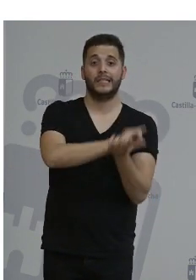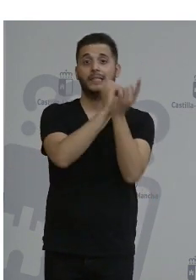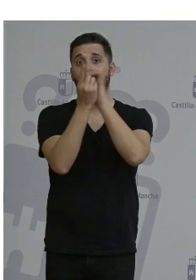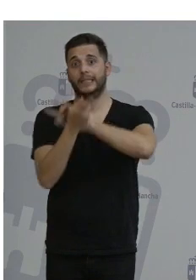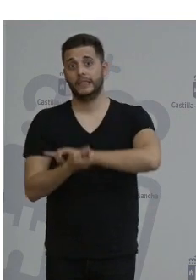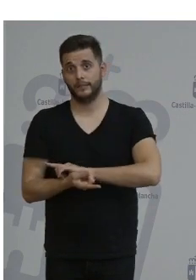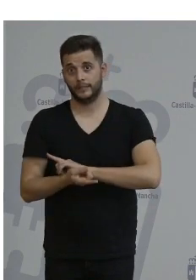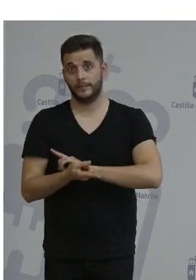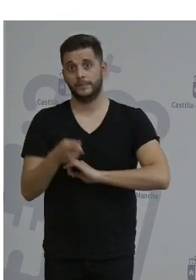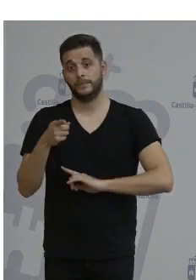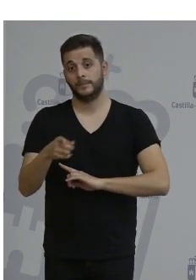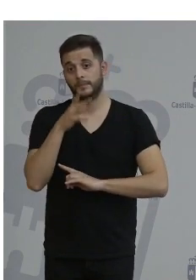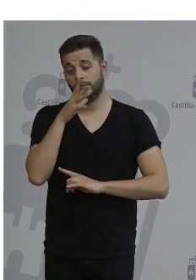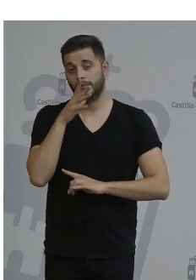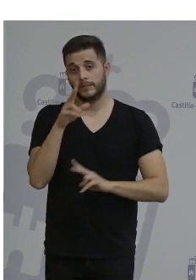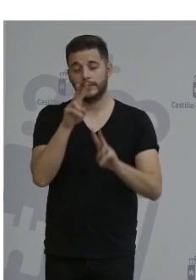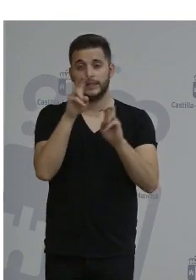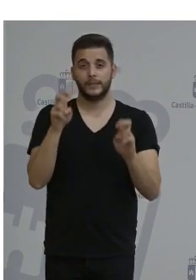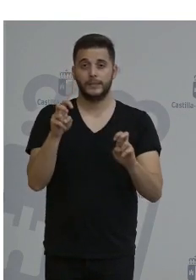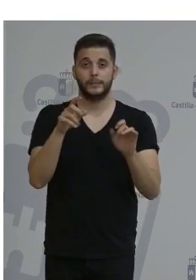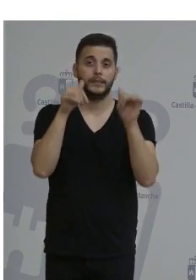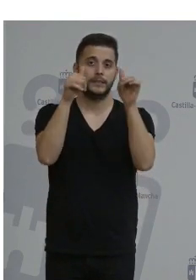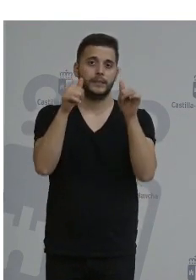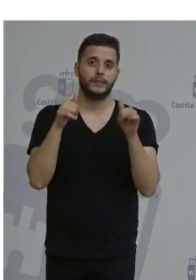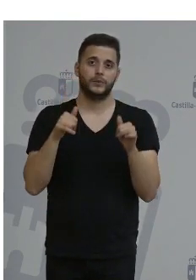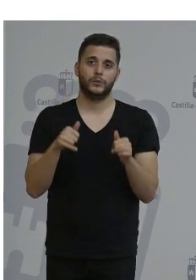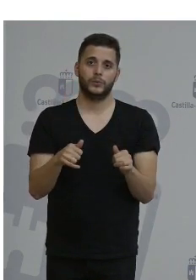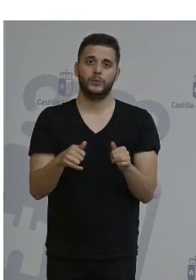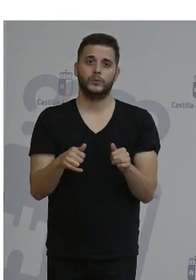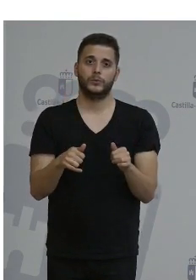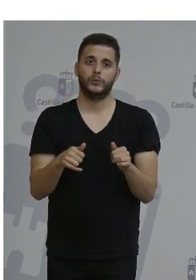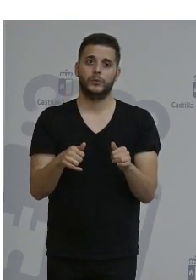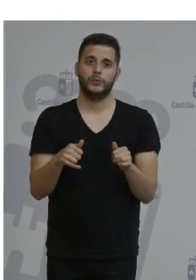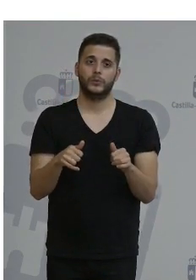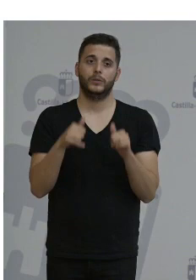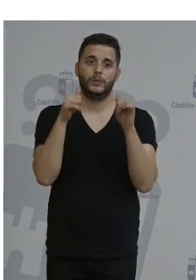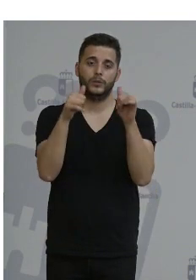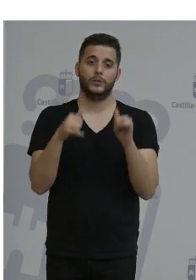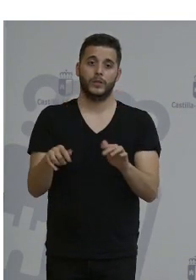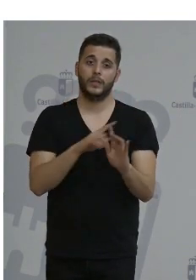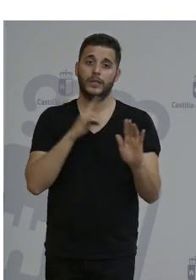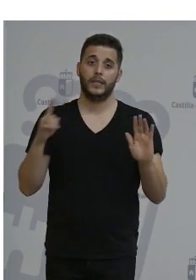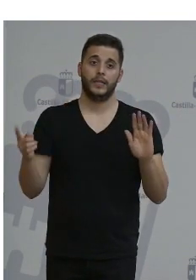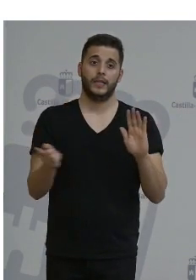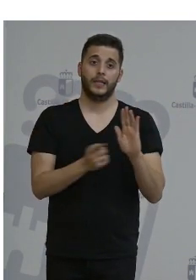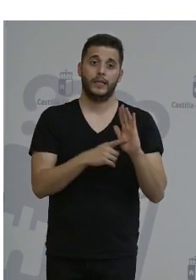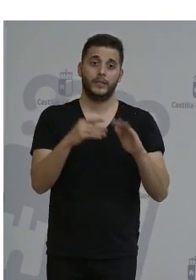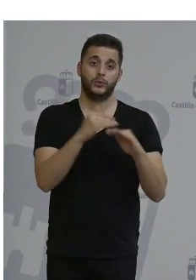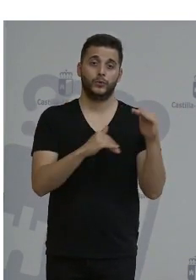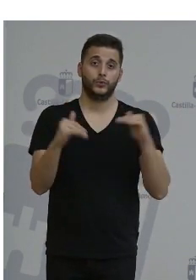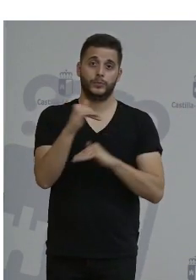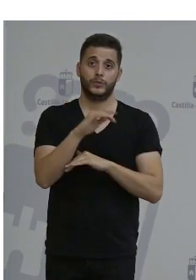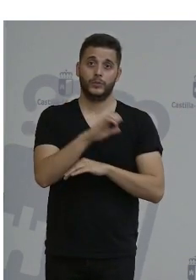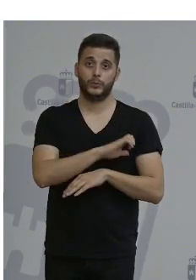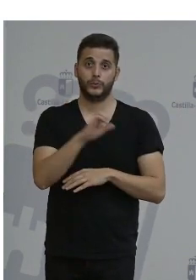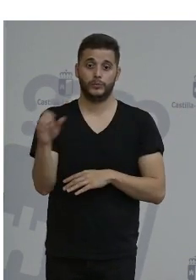consecuencia de la adaptación de las titulaciones al espacio de Bolonia, al espacio europeo de educación superior, tenemos que